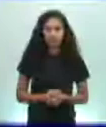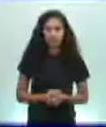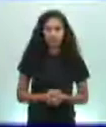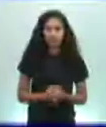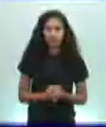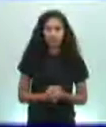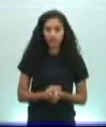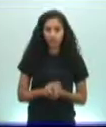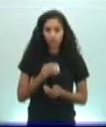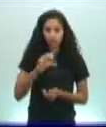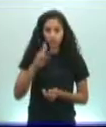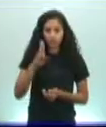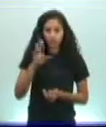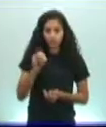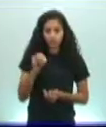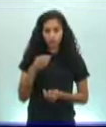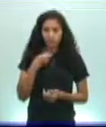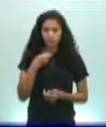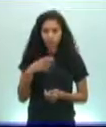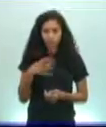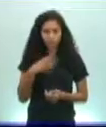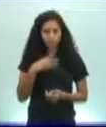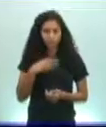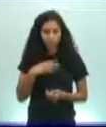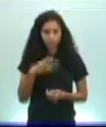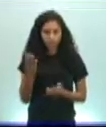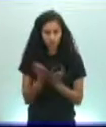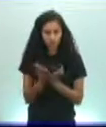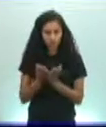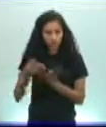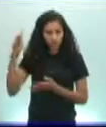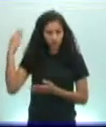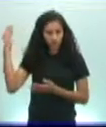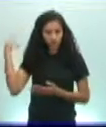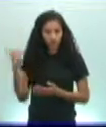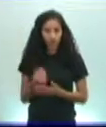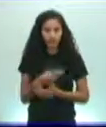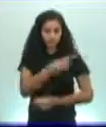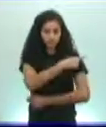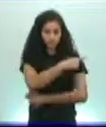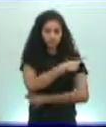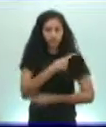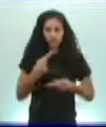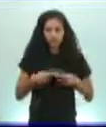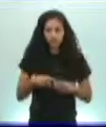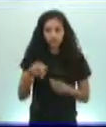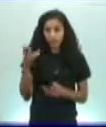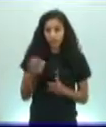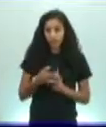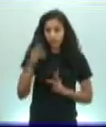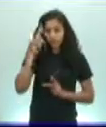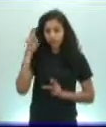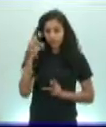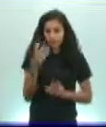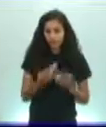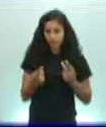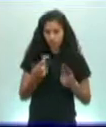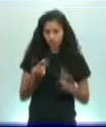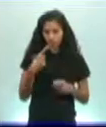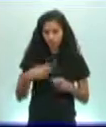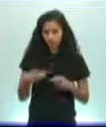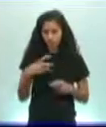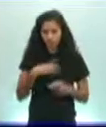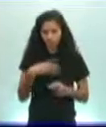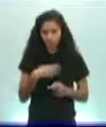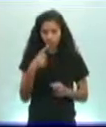El cubo es un cuerpo geométrico que tú vienes estudiando desde la primaria, pero para que recuerdes sus elementos, te muestro